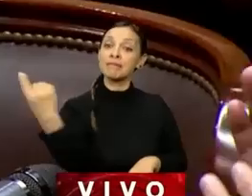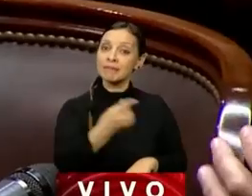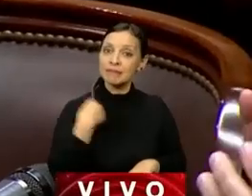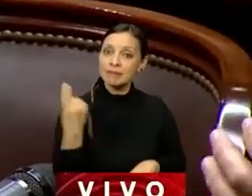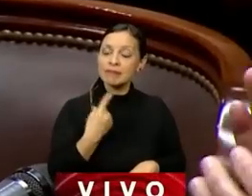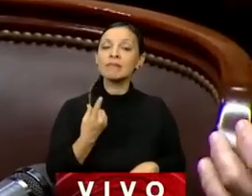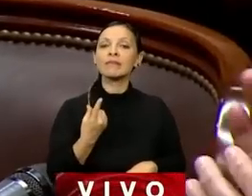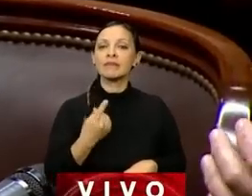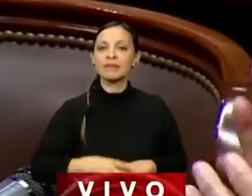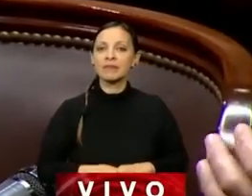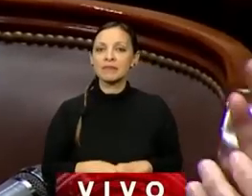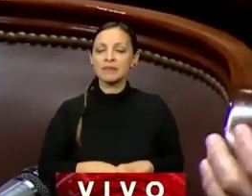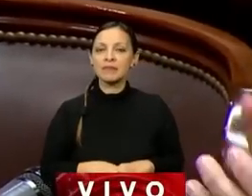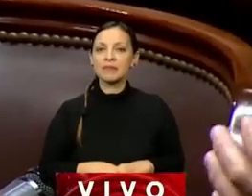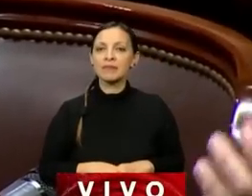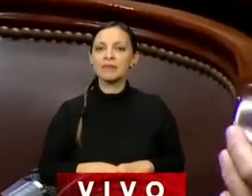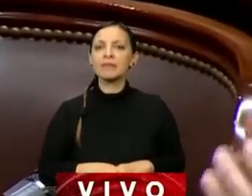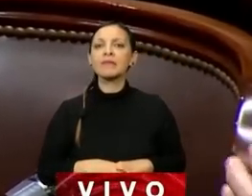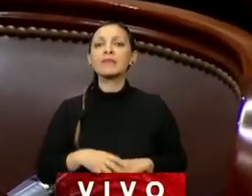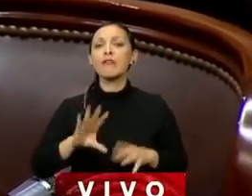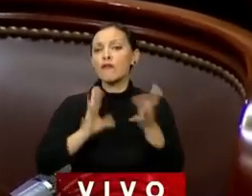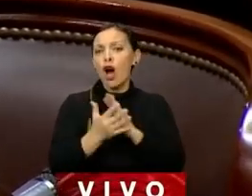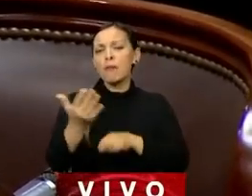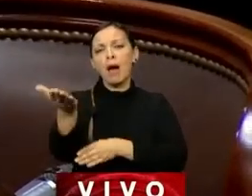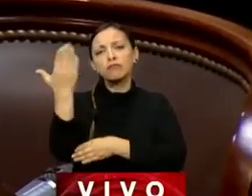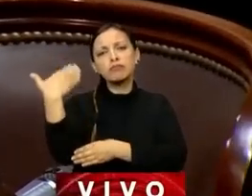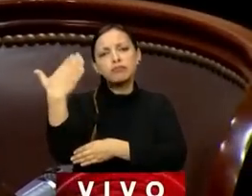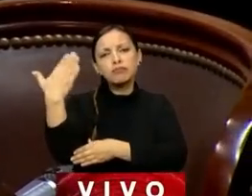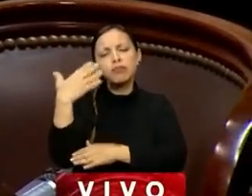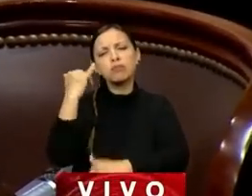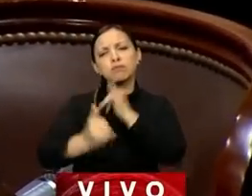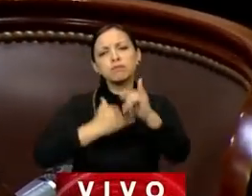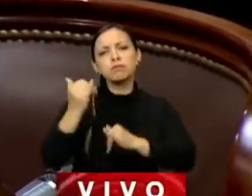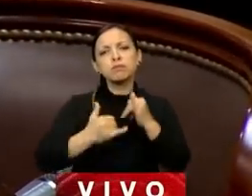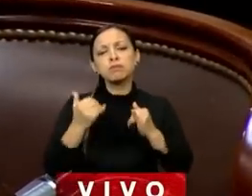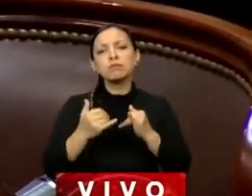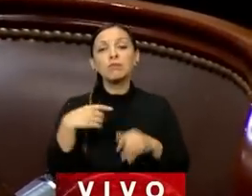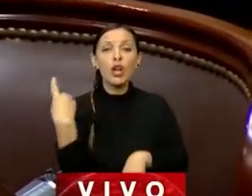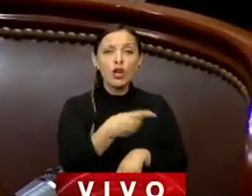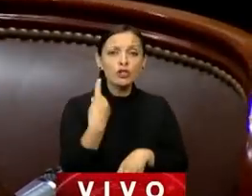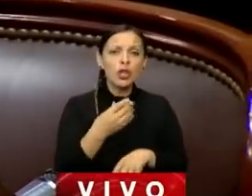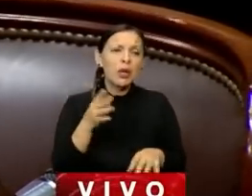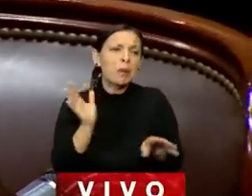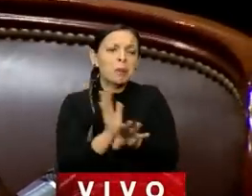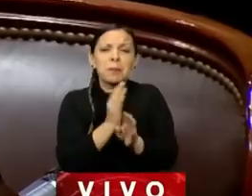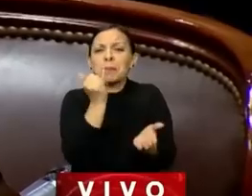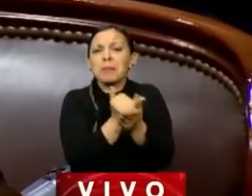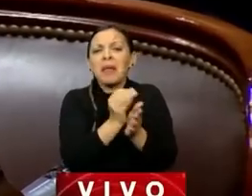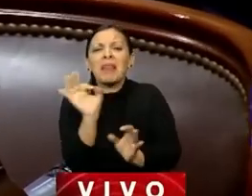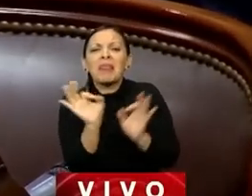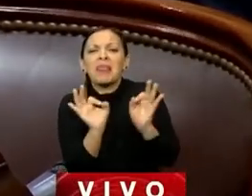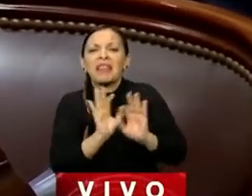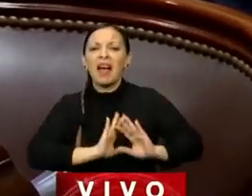Nosotros y nuestros discursos somos meros detalles